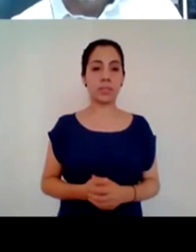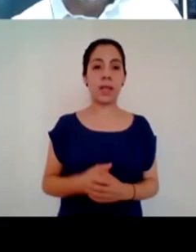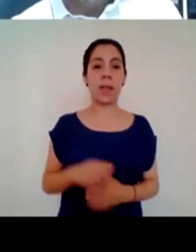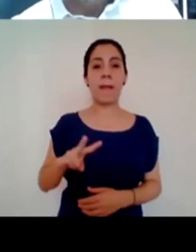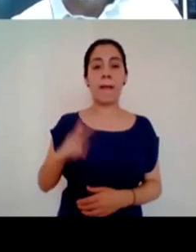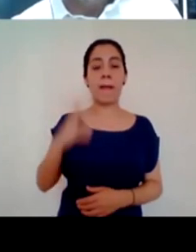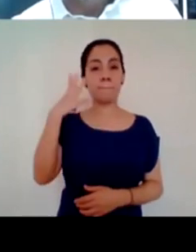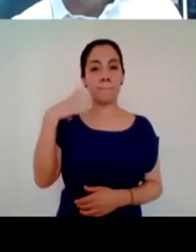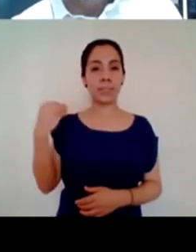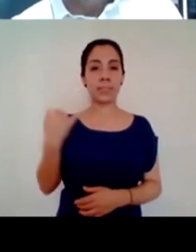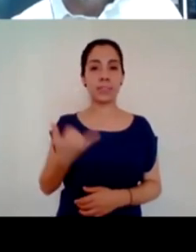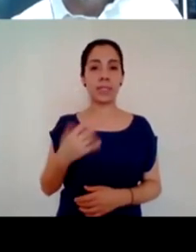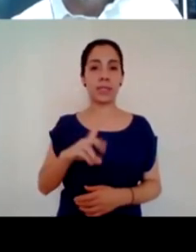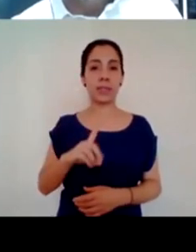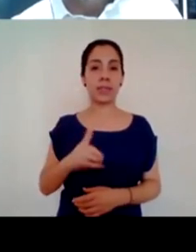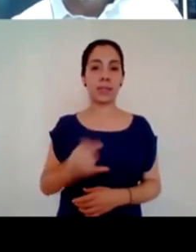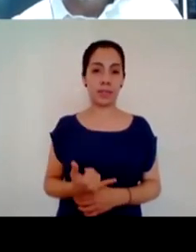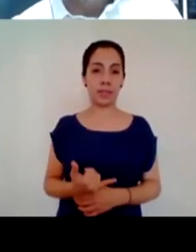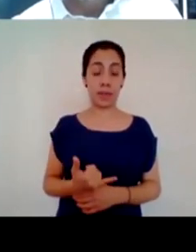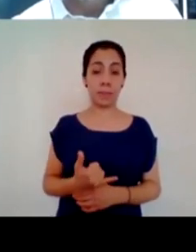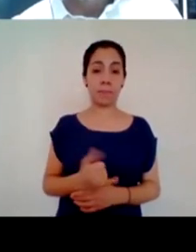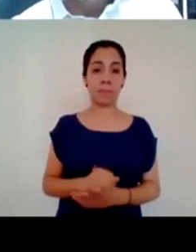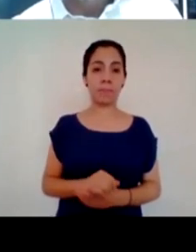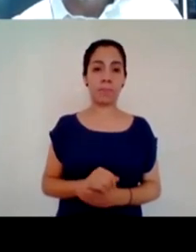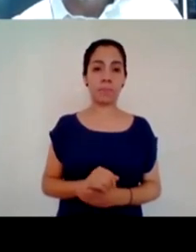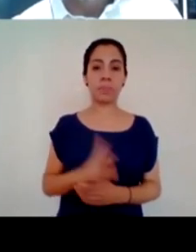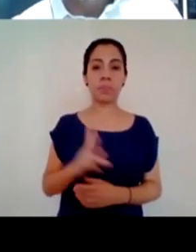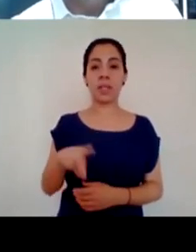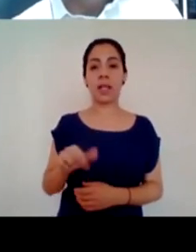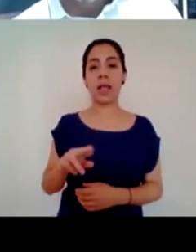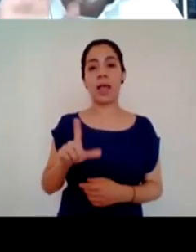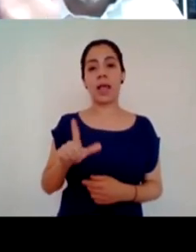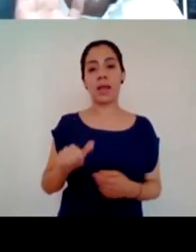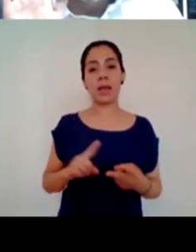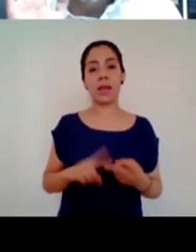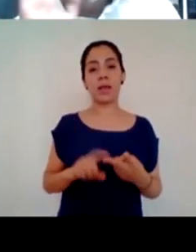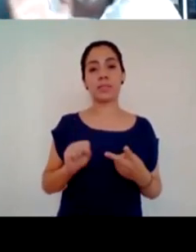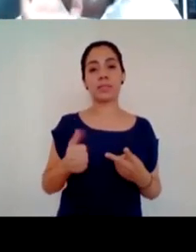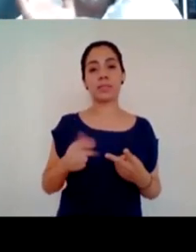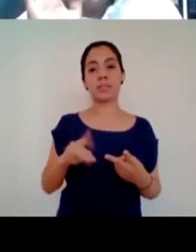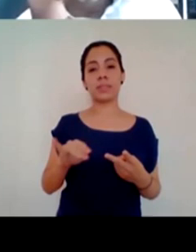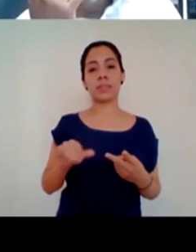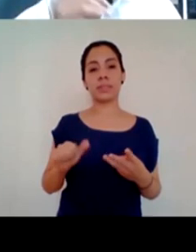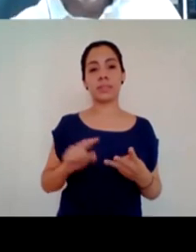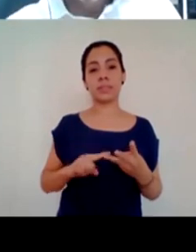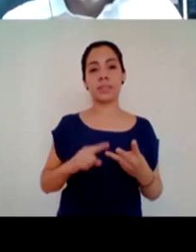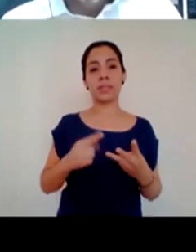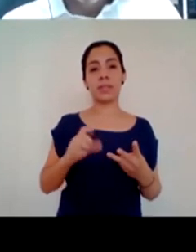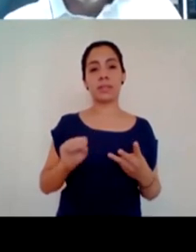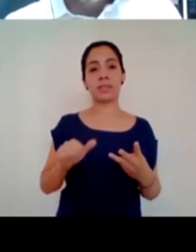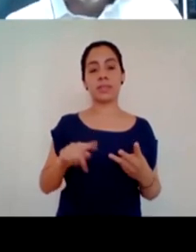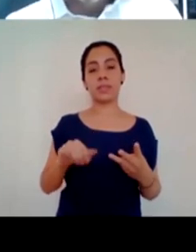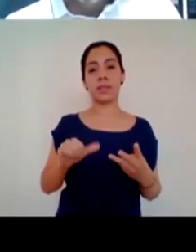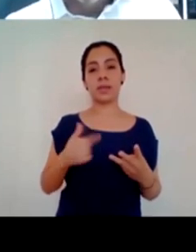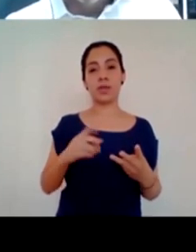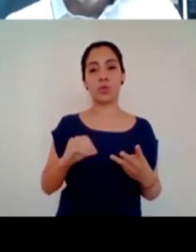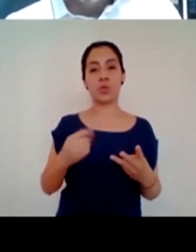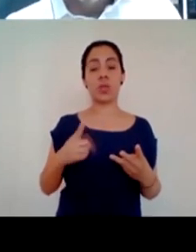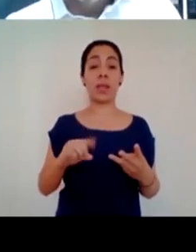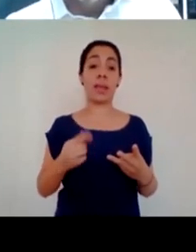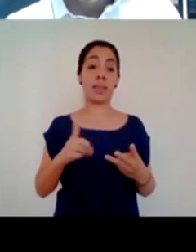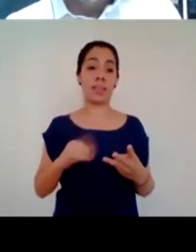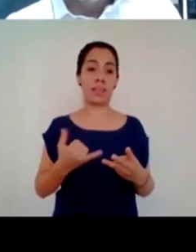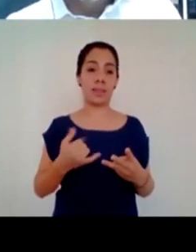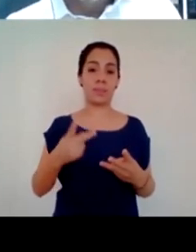Daniela. Saskia, Carla, Santiago, magistrado, comisionado Gadi. Yo soy Ana Cecilia Terrazas y me despido con mucho